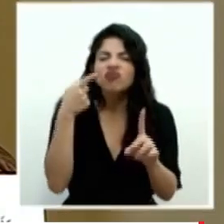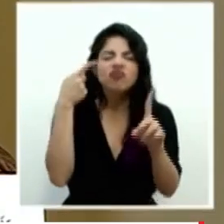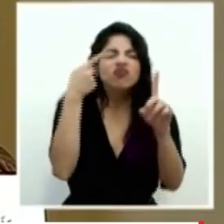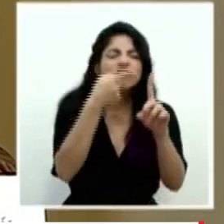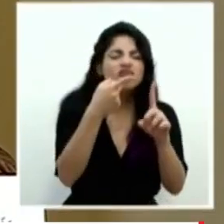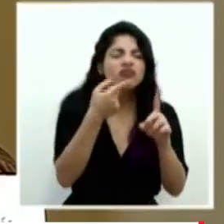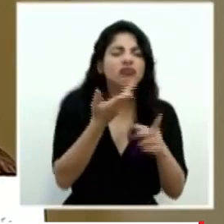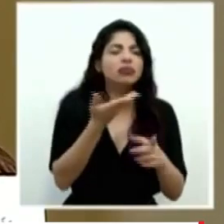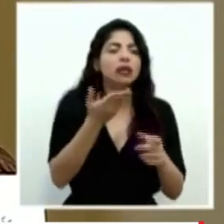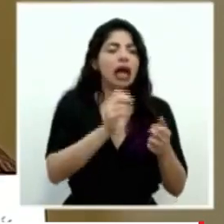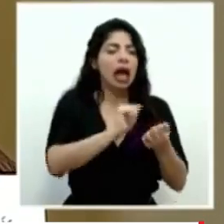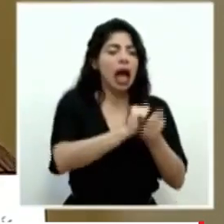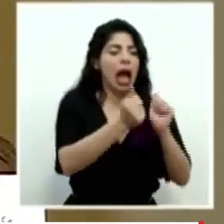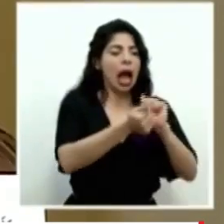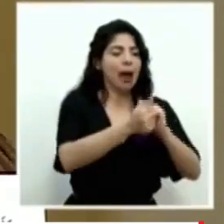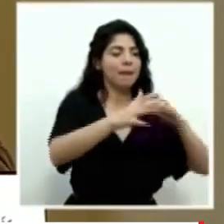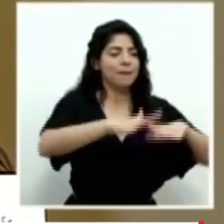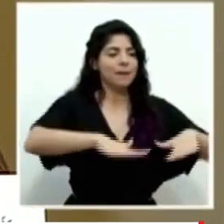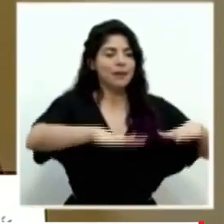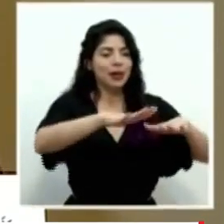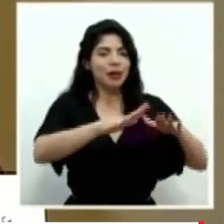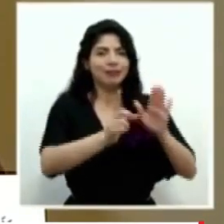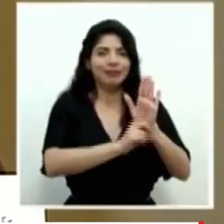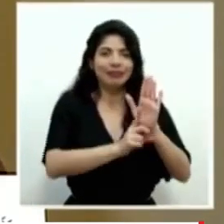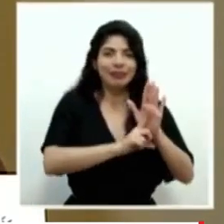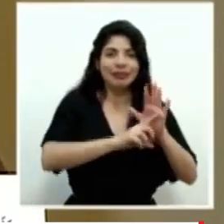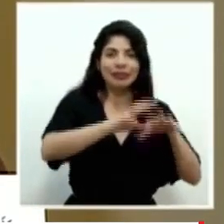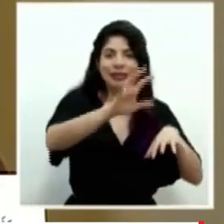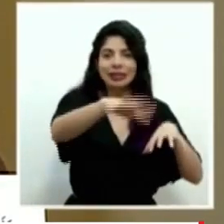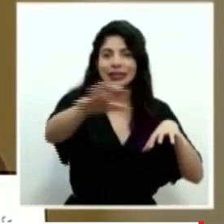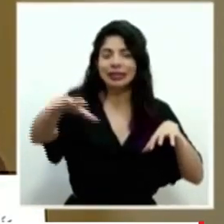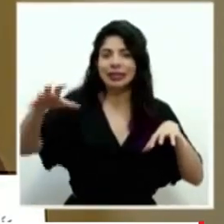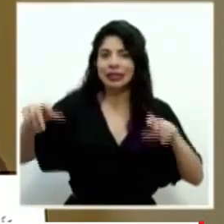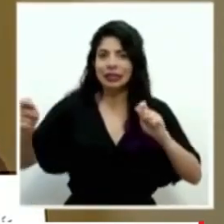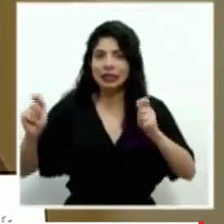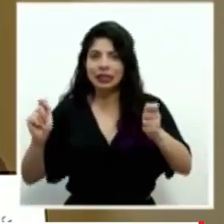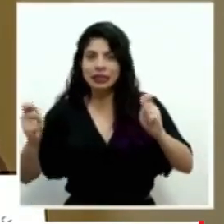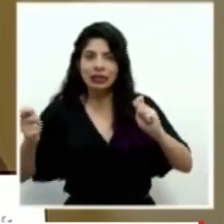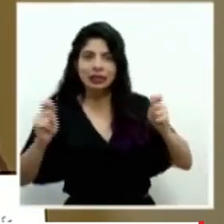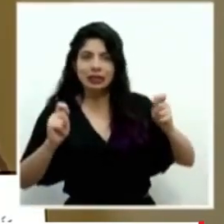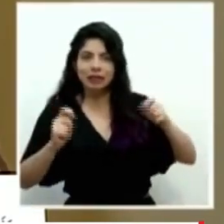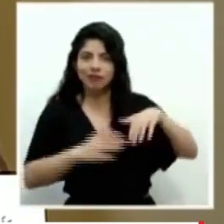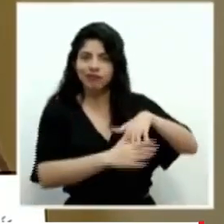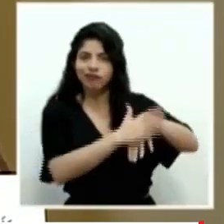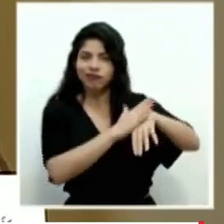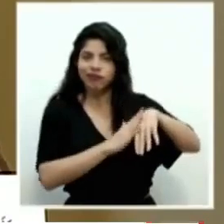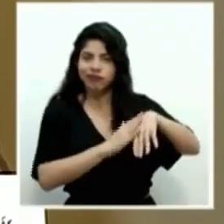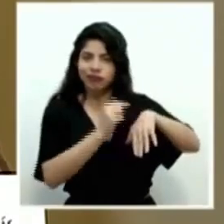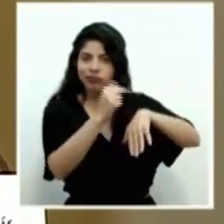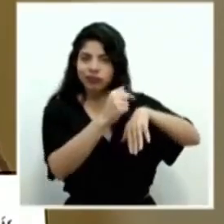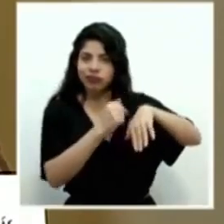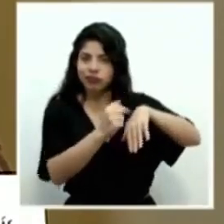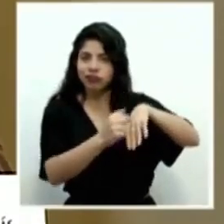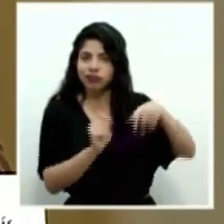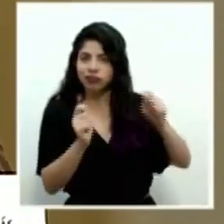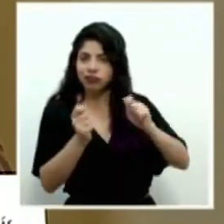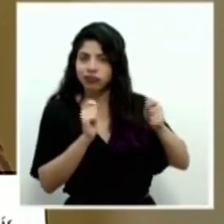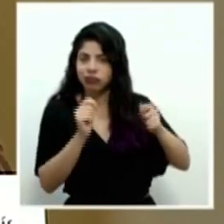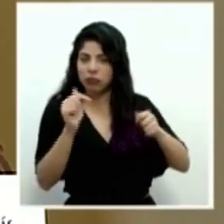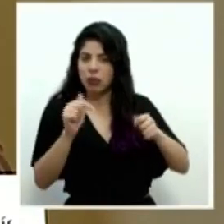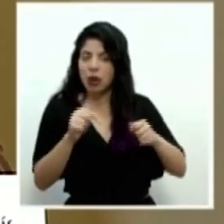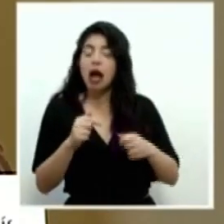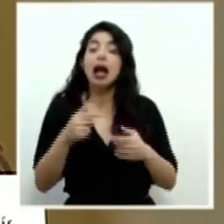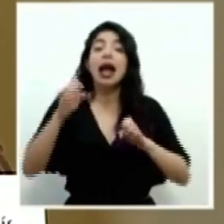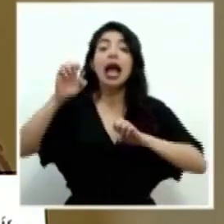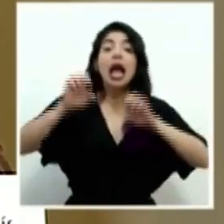sobre los cambios en la condición de alerta en las diferentes zonas geográficas y, como se mencionó anteriormente, pues